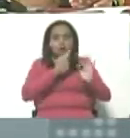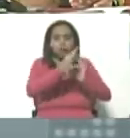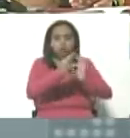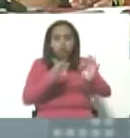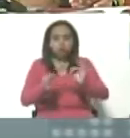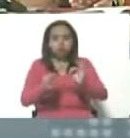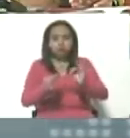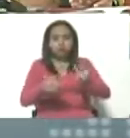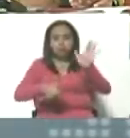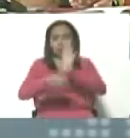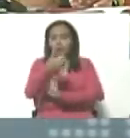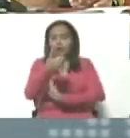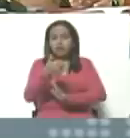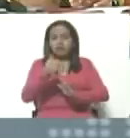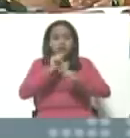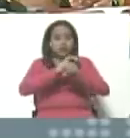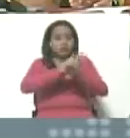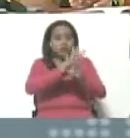mundial.